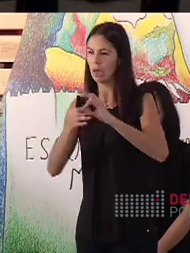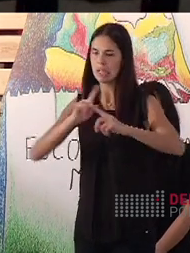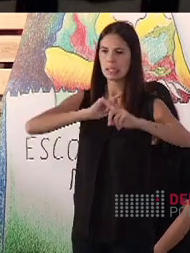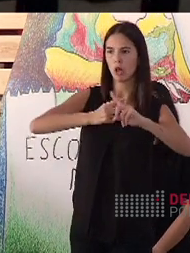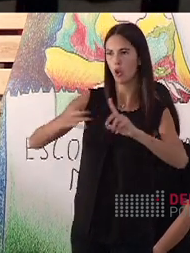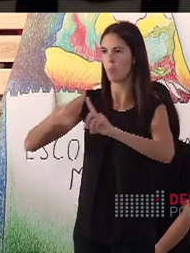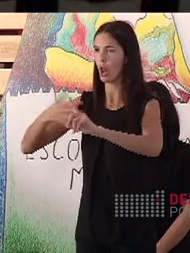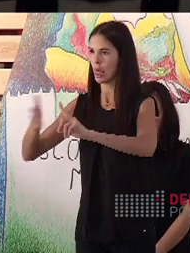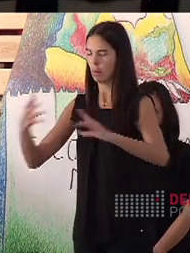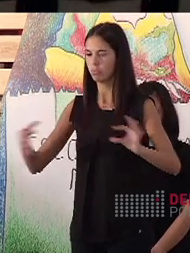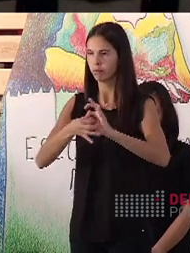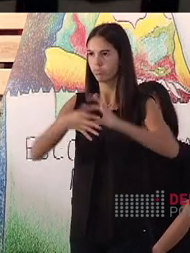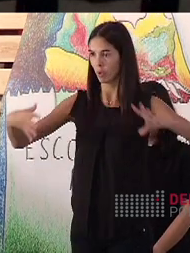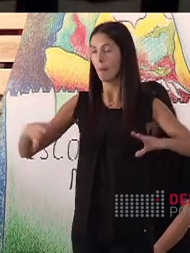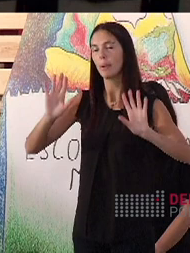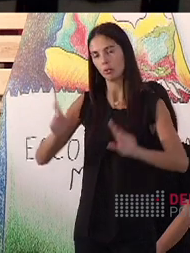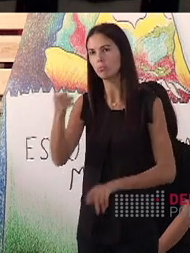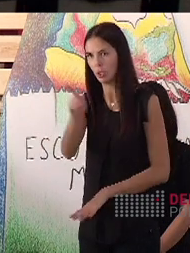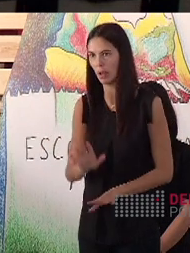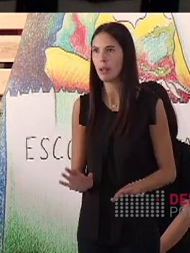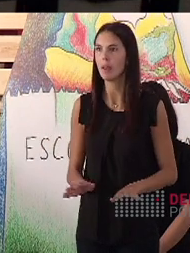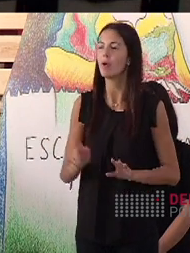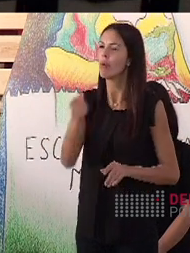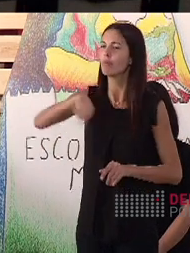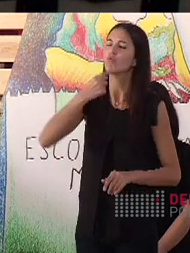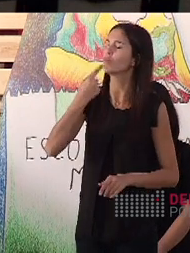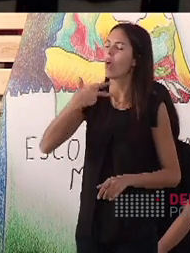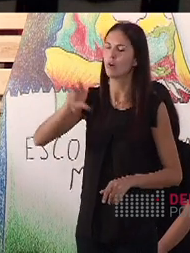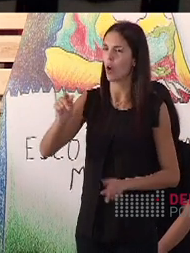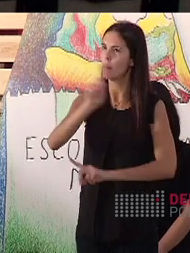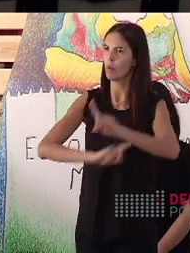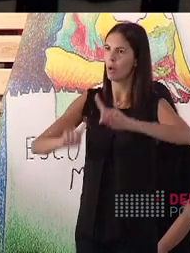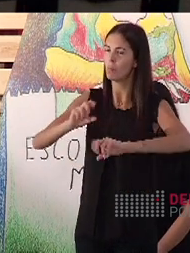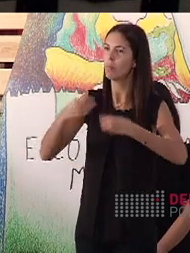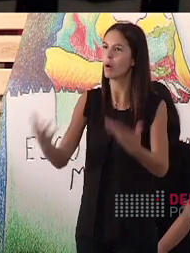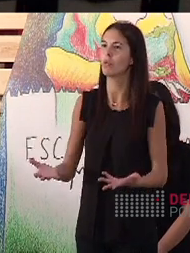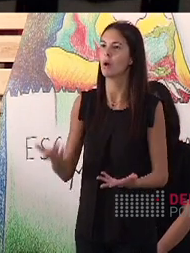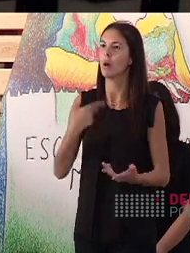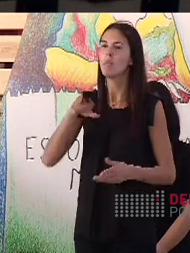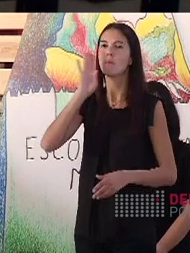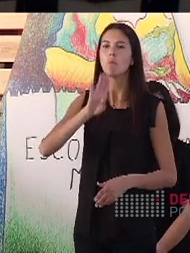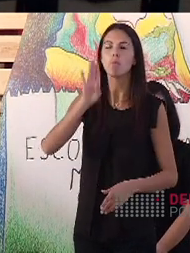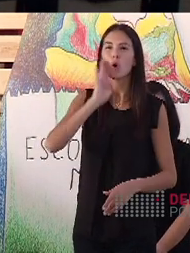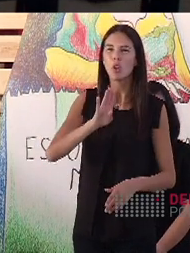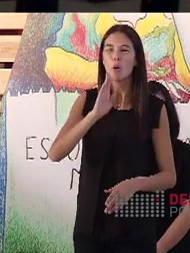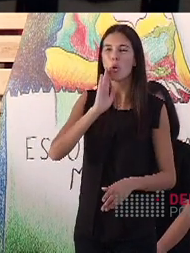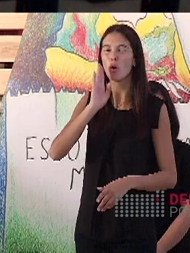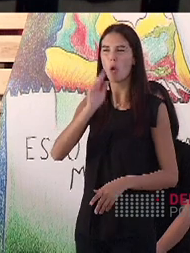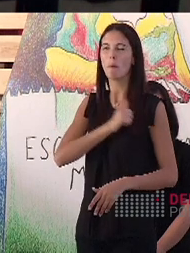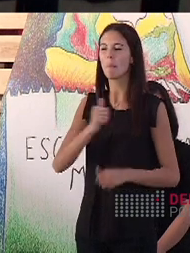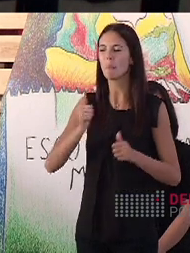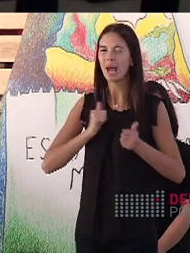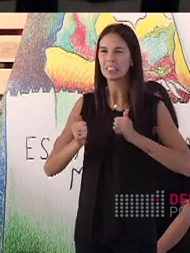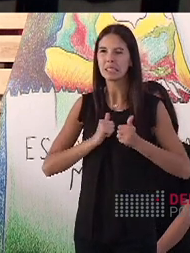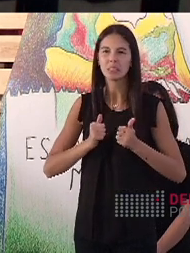con la violencia, que también... Pero bueno, ellos nos dicen que no, que bueno, que el problema es que el porno más machista,